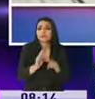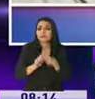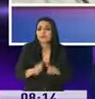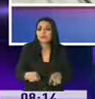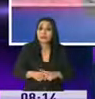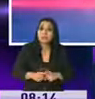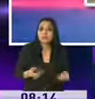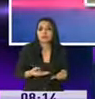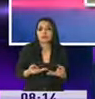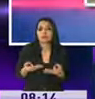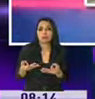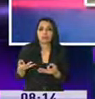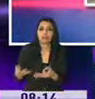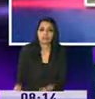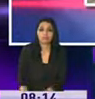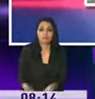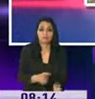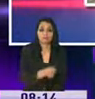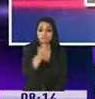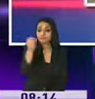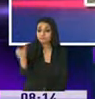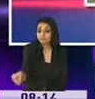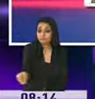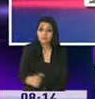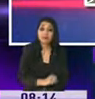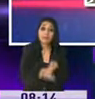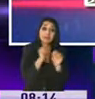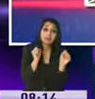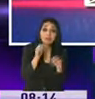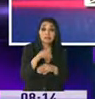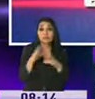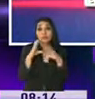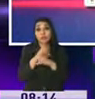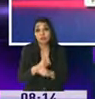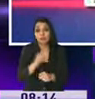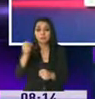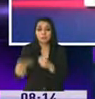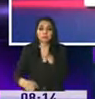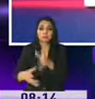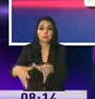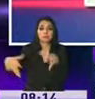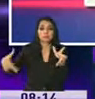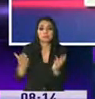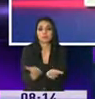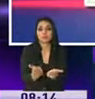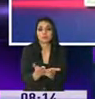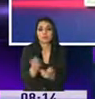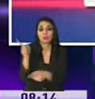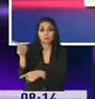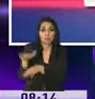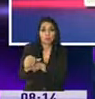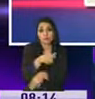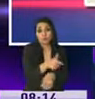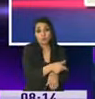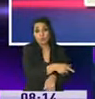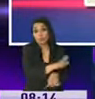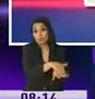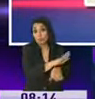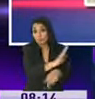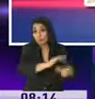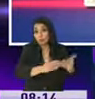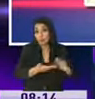casos. Y eso hace que el vecino coge y saque, o hacen grandes esquinas de acumulación de basura. Es por ello que el trabajo es en conjunto, ¿no? O